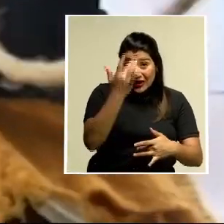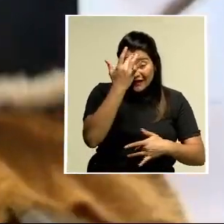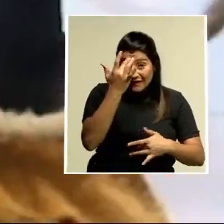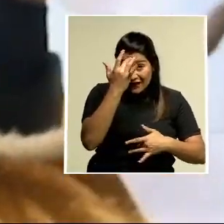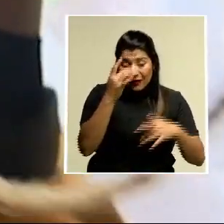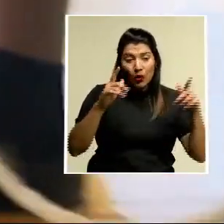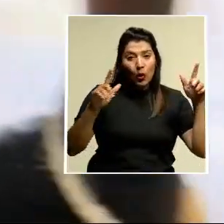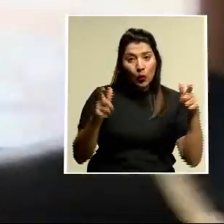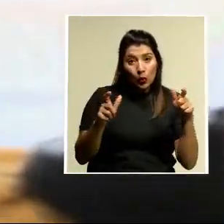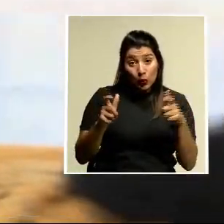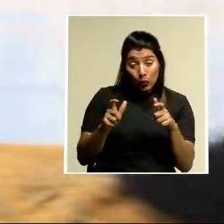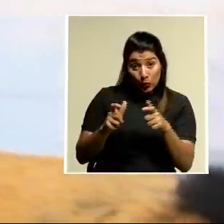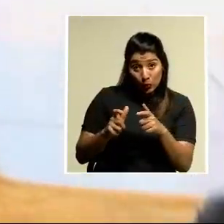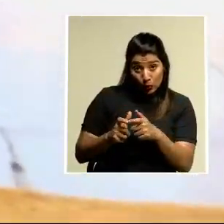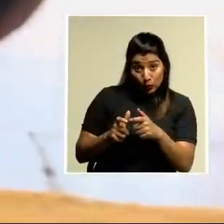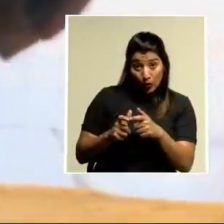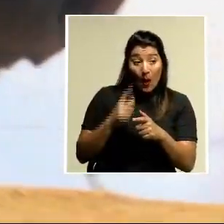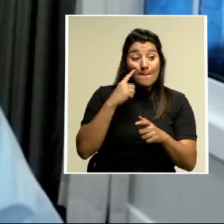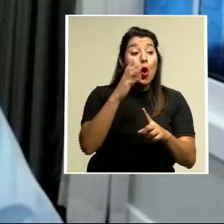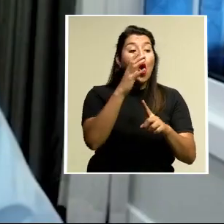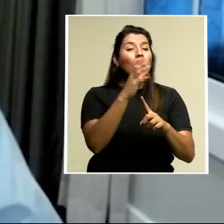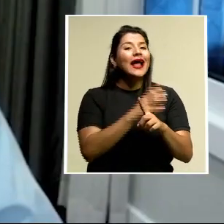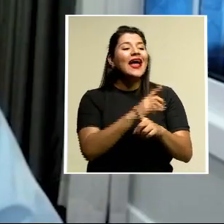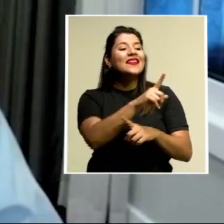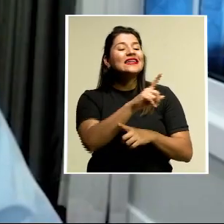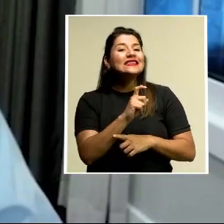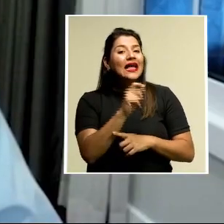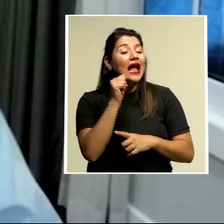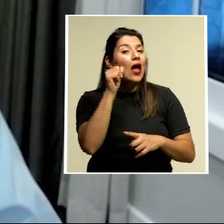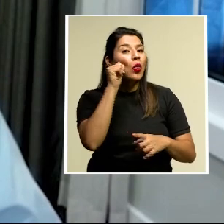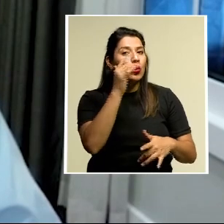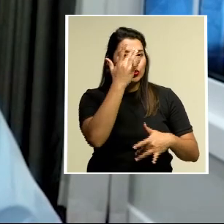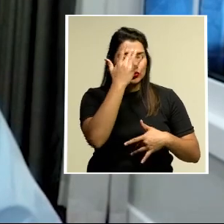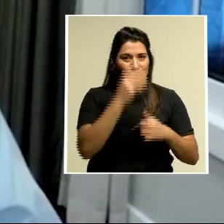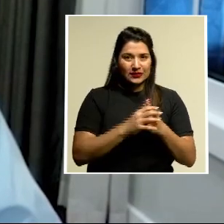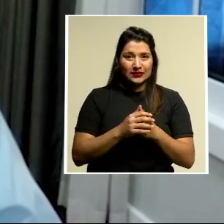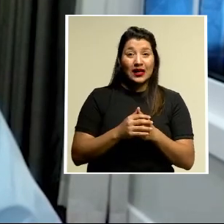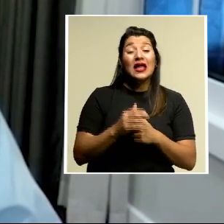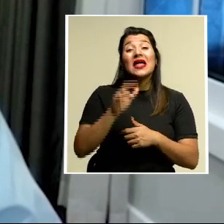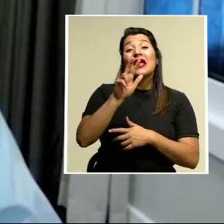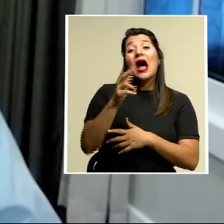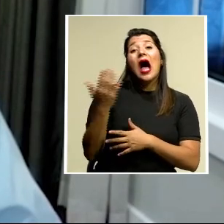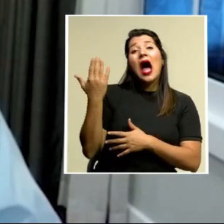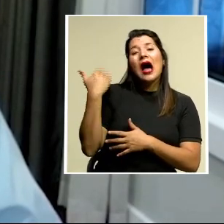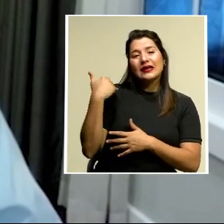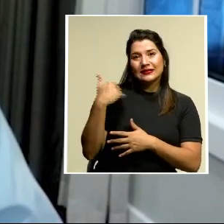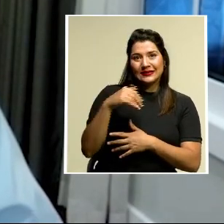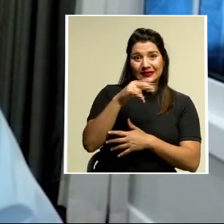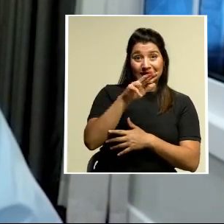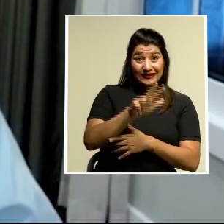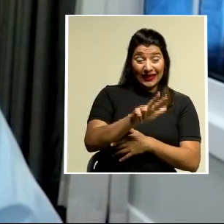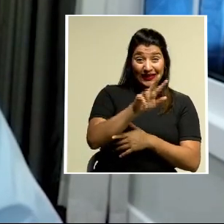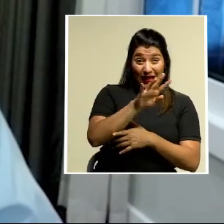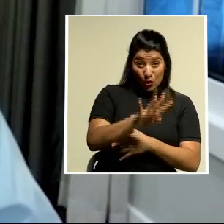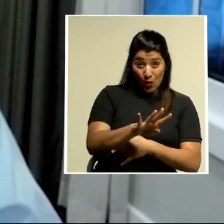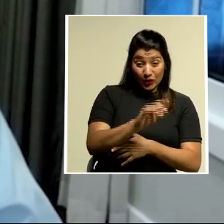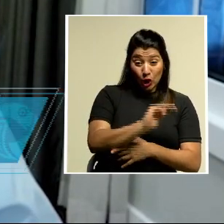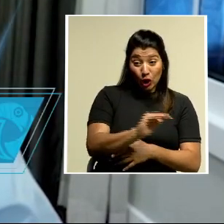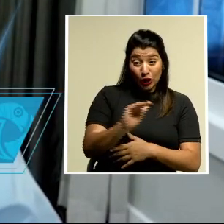adultos contagiados. Pasamos de 34 en la semana de la reapertura a solo